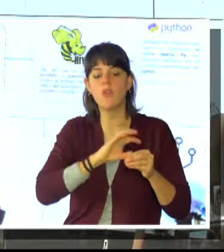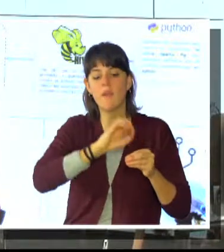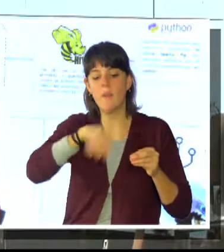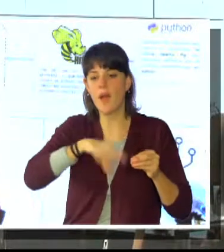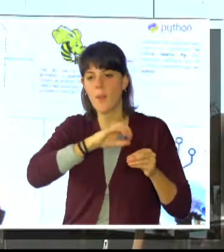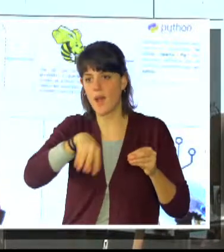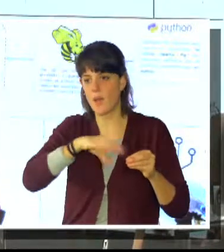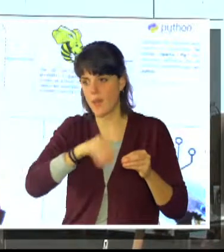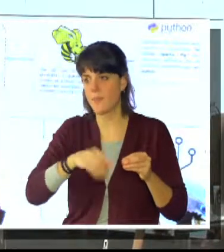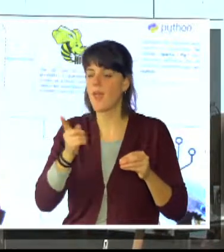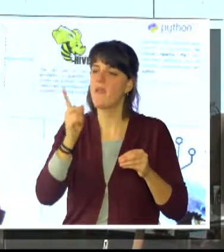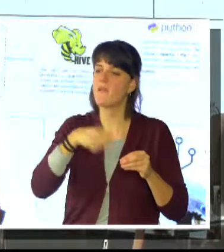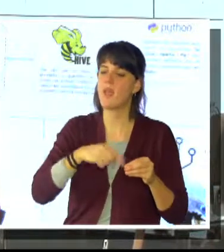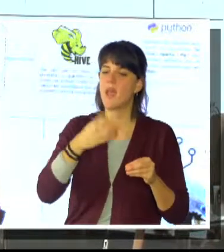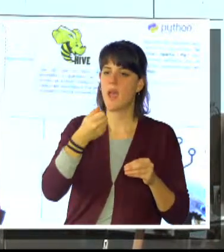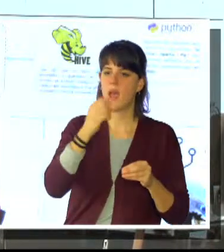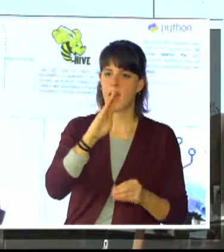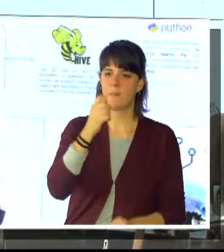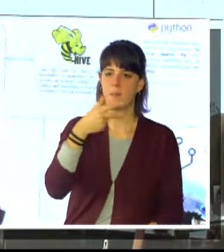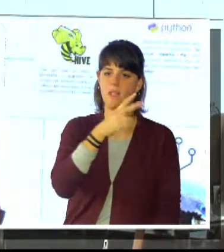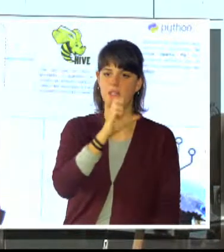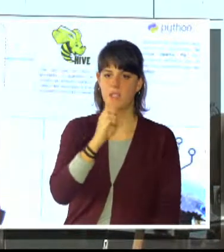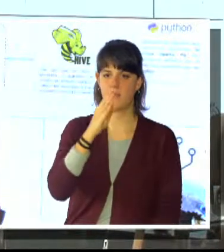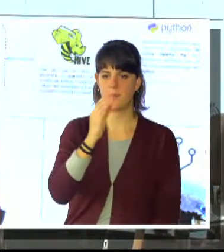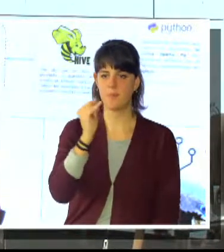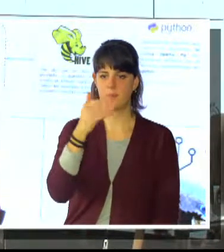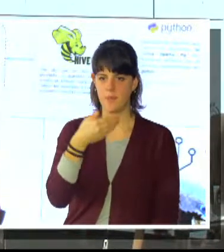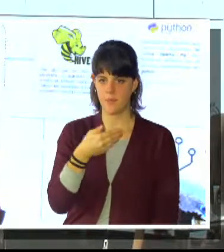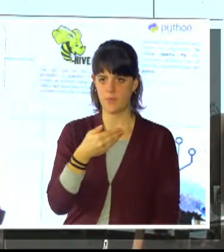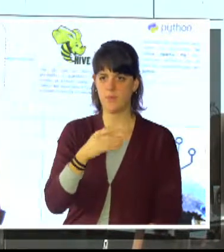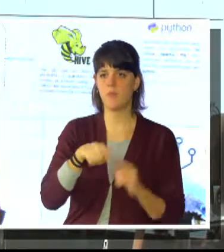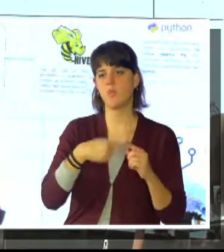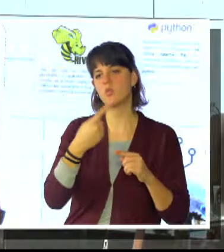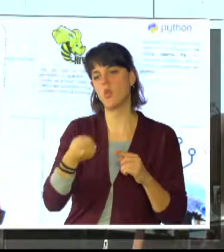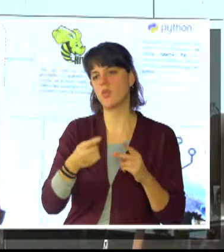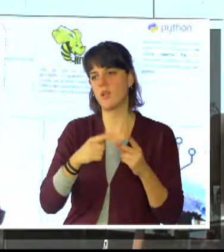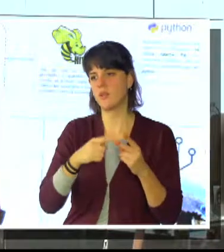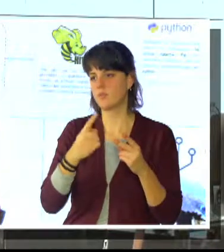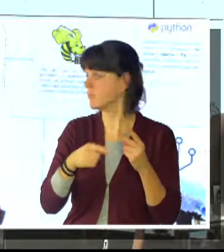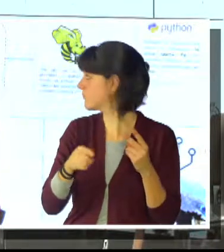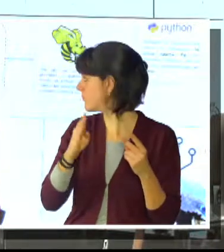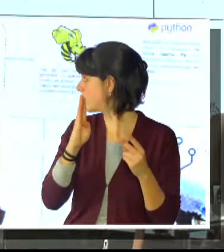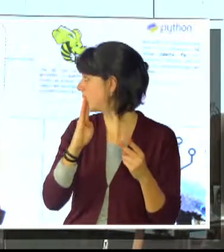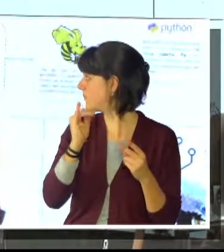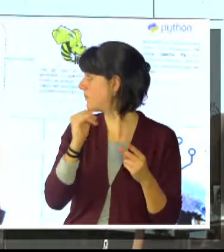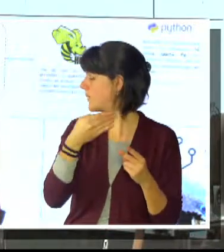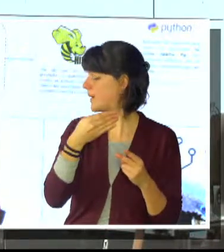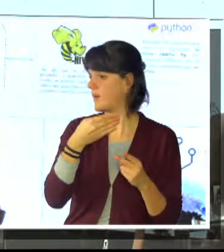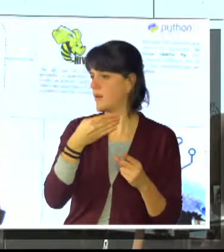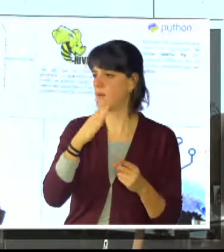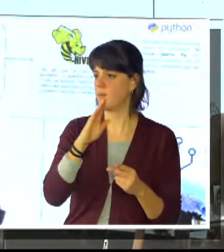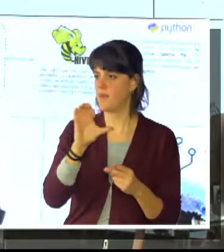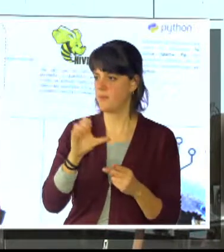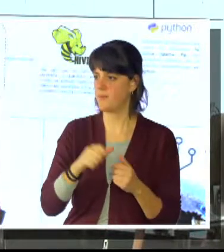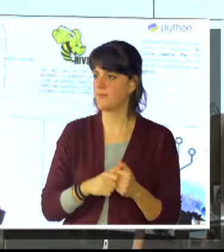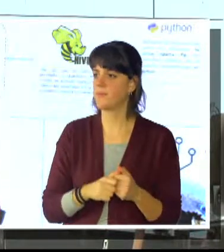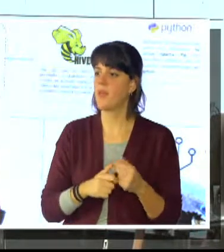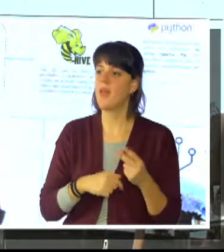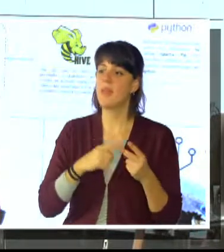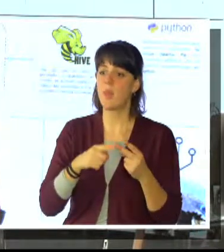estas categorías. Otra visualización en la cual se permite el análisis del cumplimiento de horarios por empresa